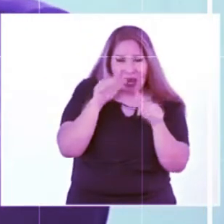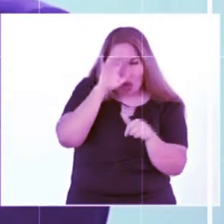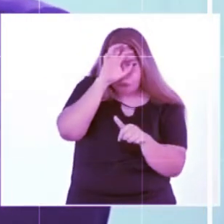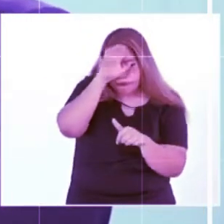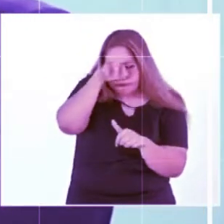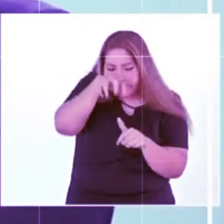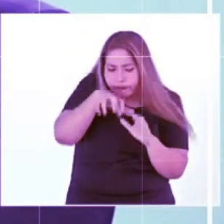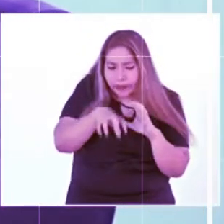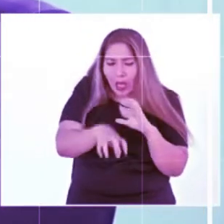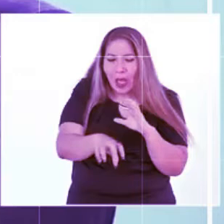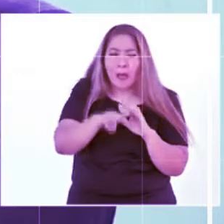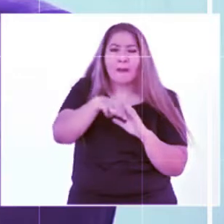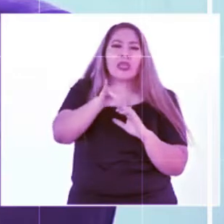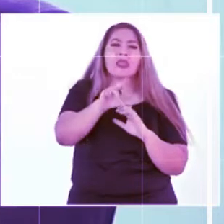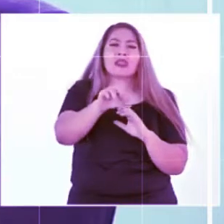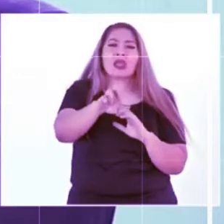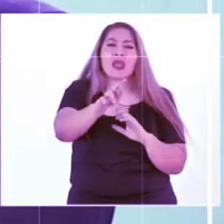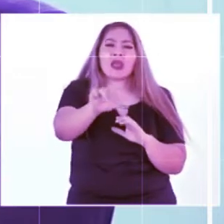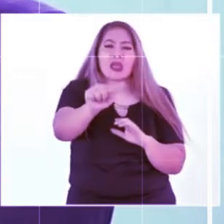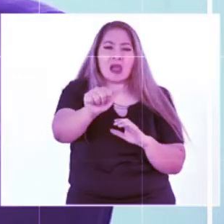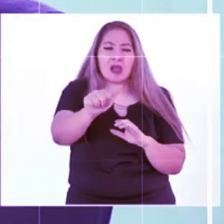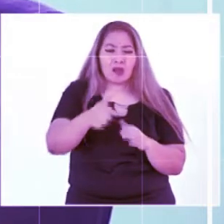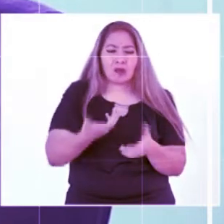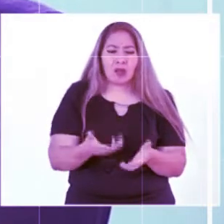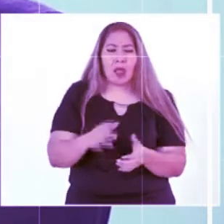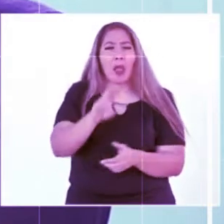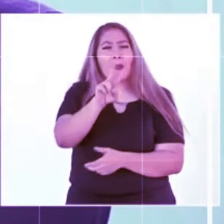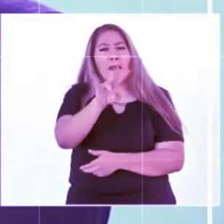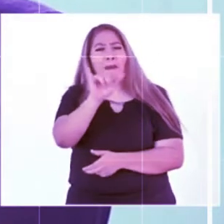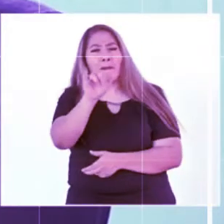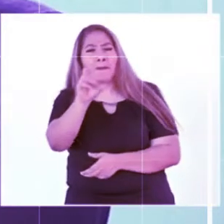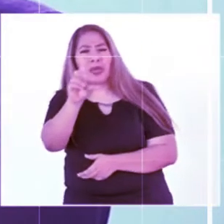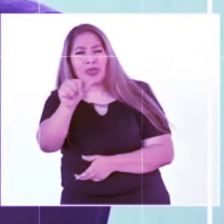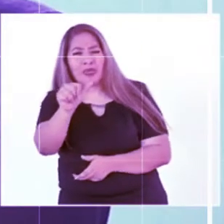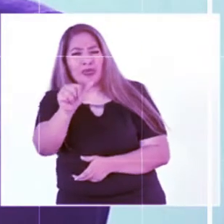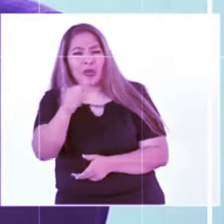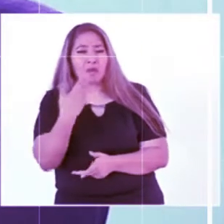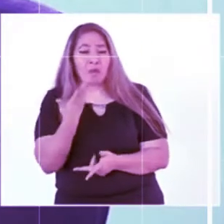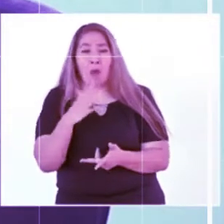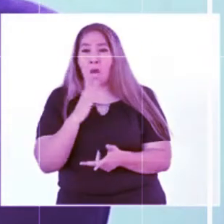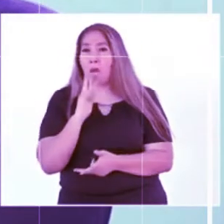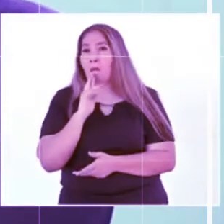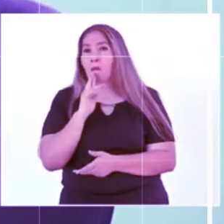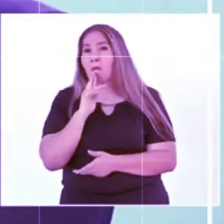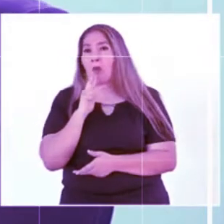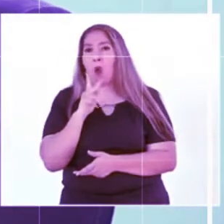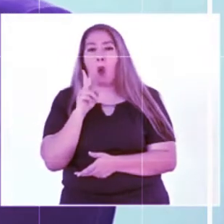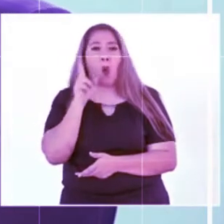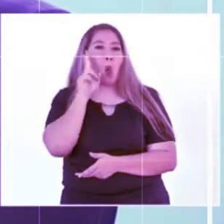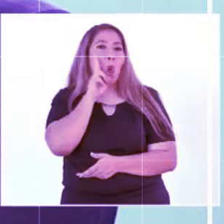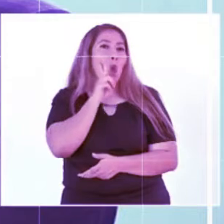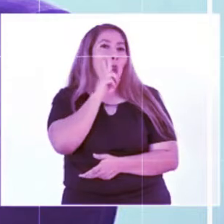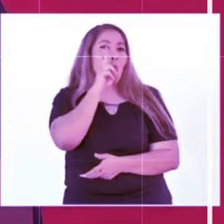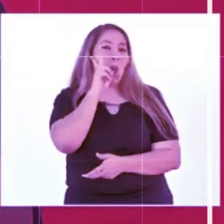minería. El cultivo de la vid permitió producir el mejor vino de México.